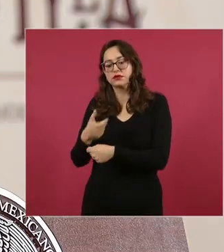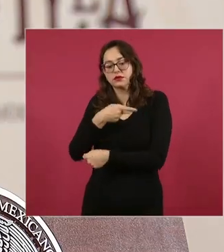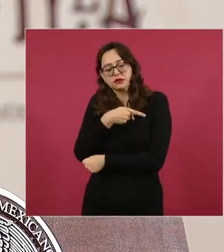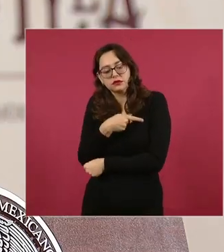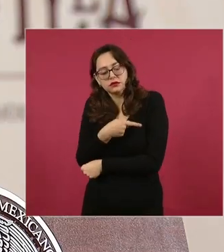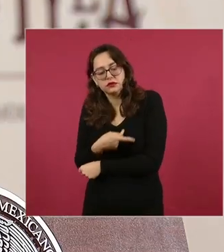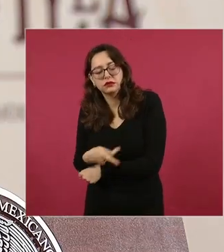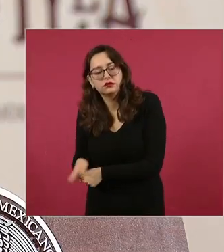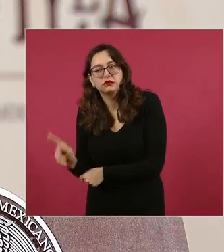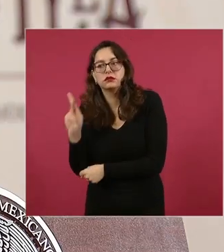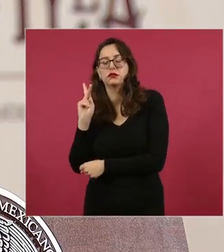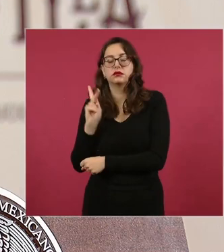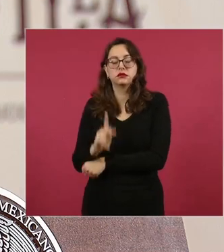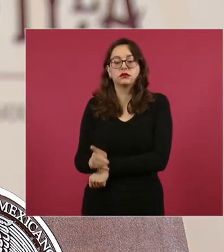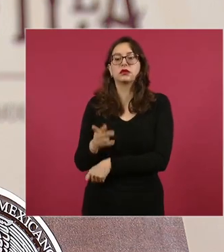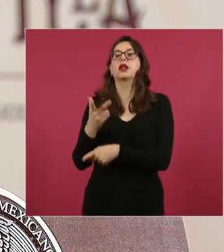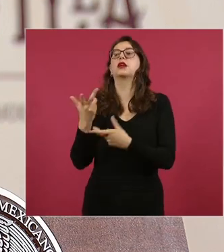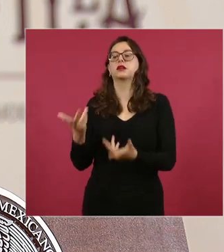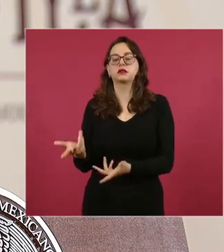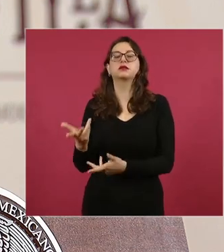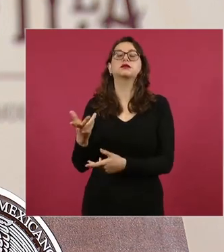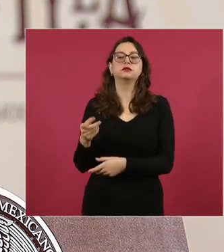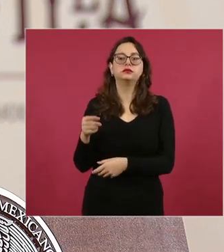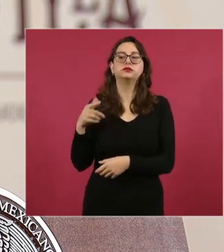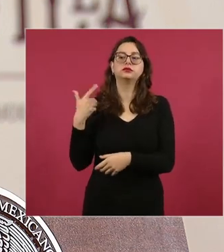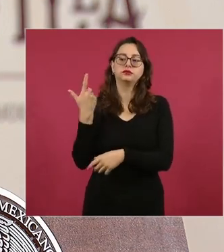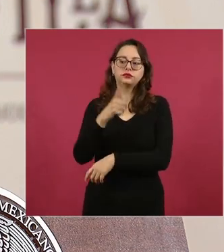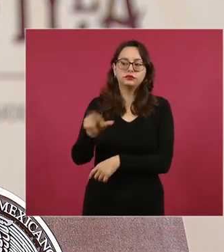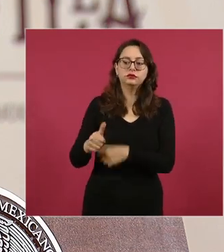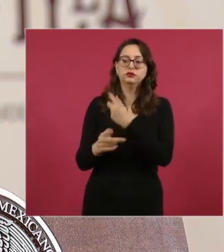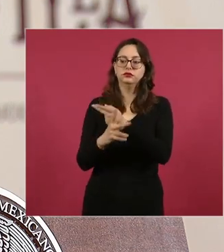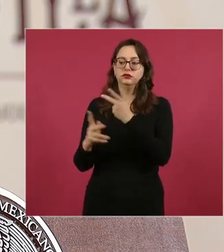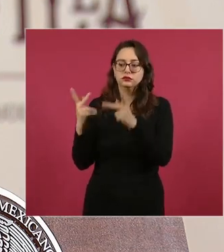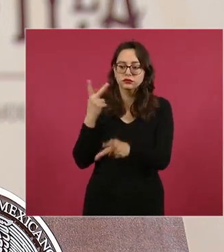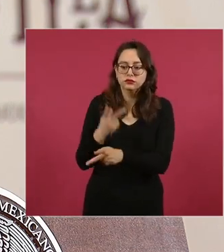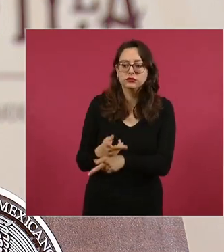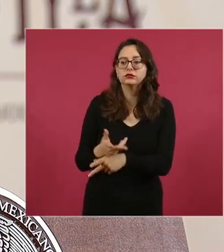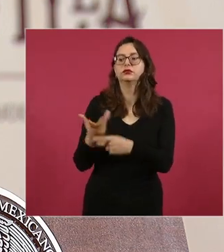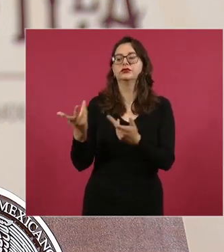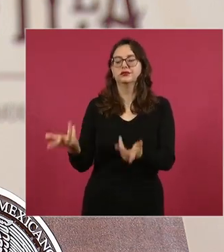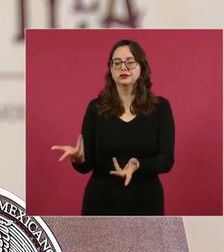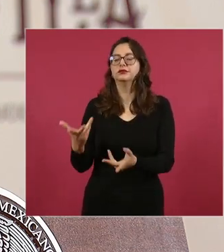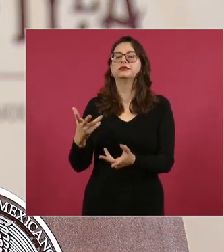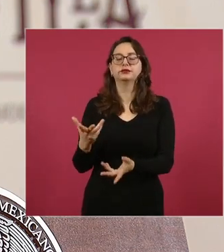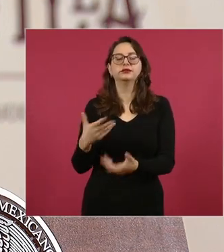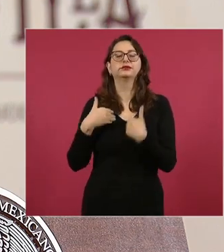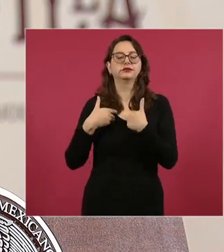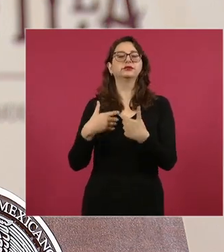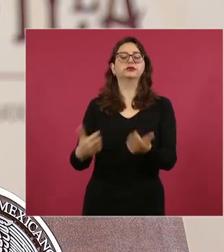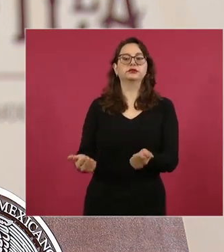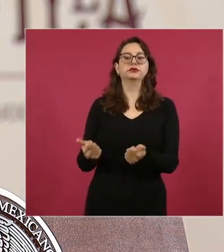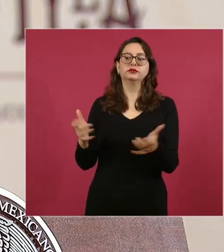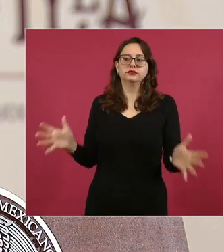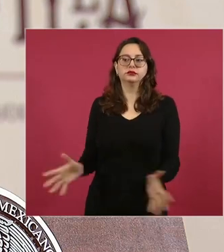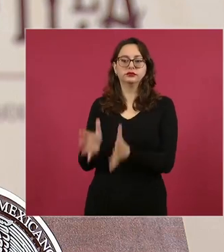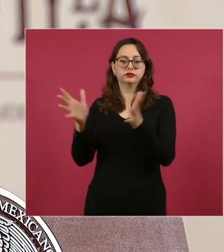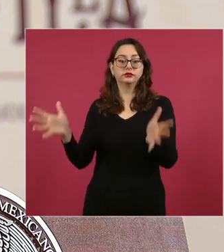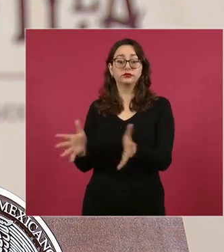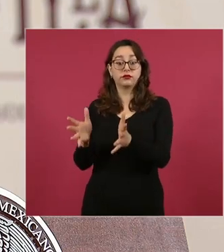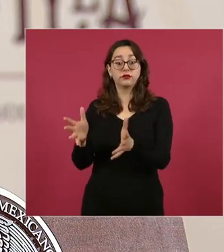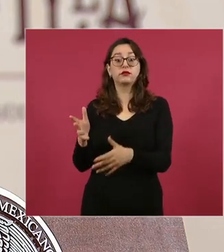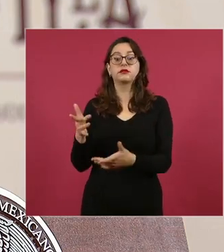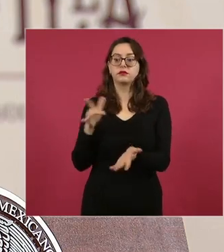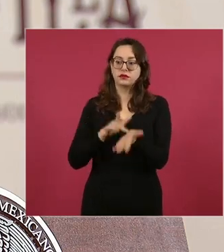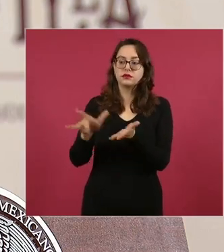una localidad marginada, en la educación básica, ya sea en primaria o en secundaria, porque es muy complicado